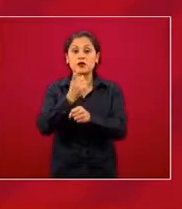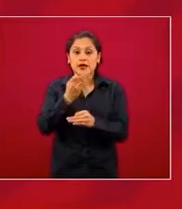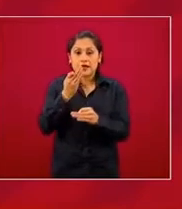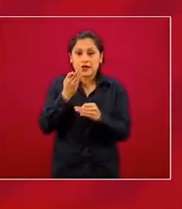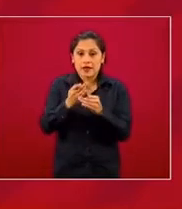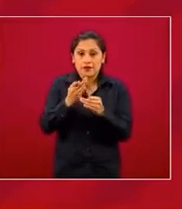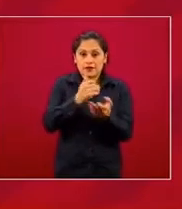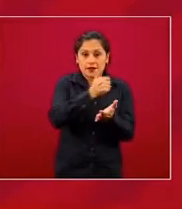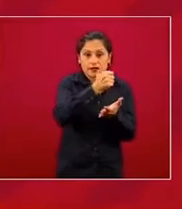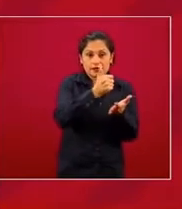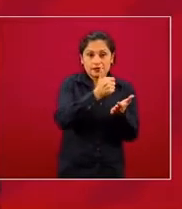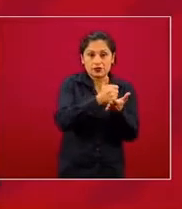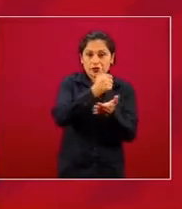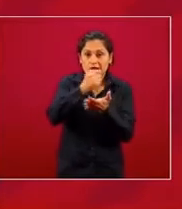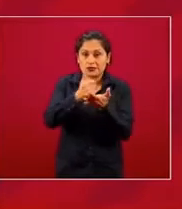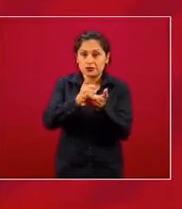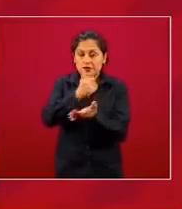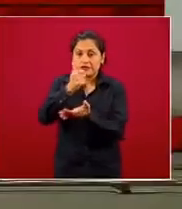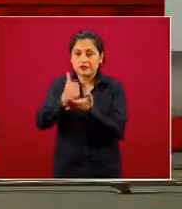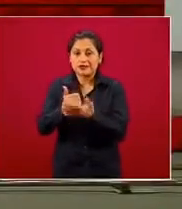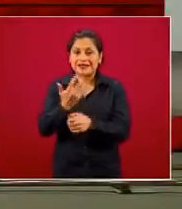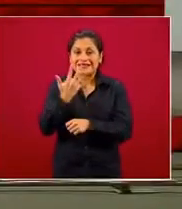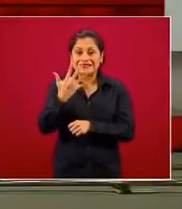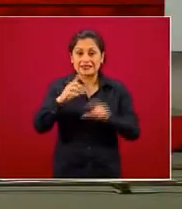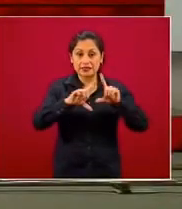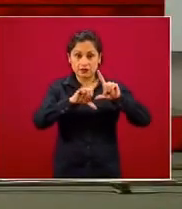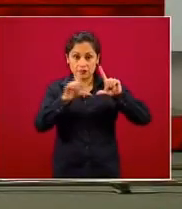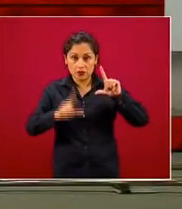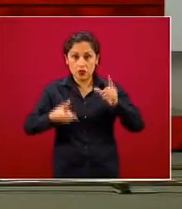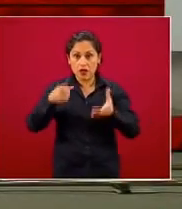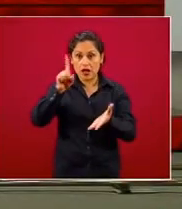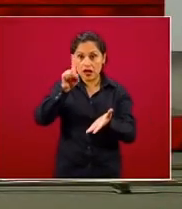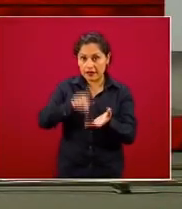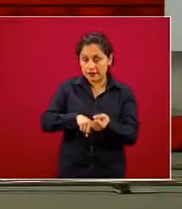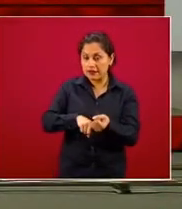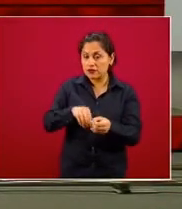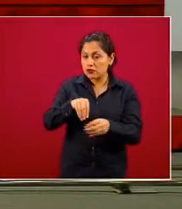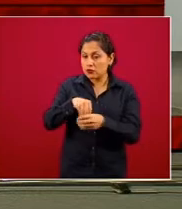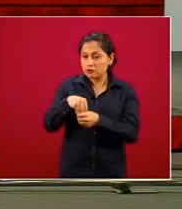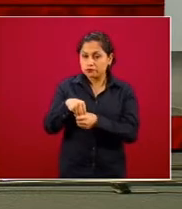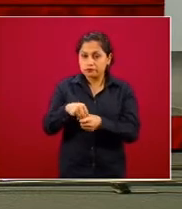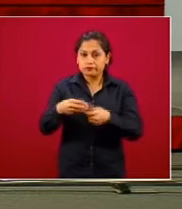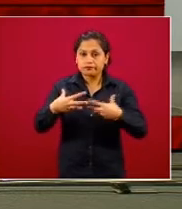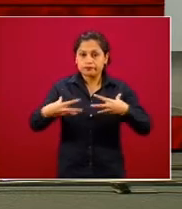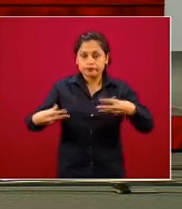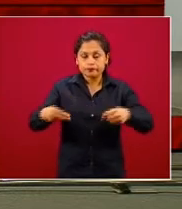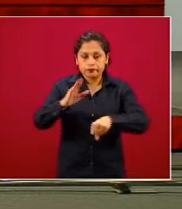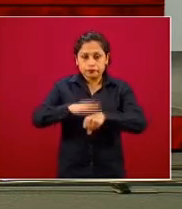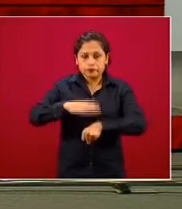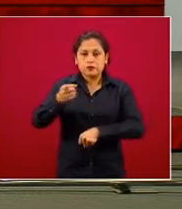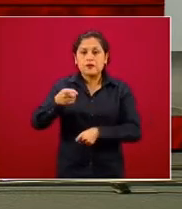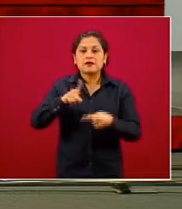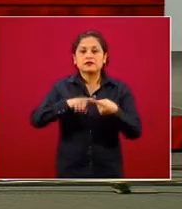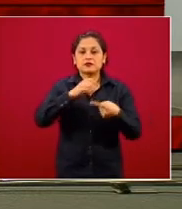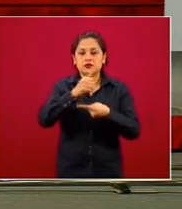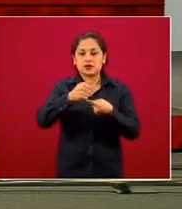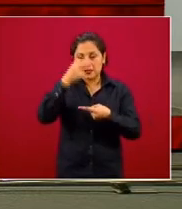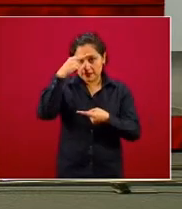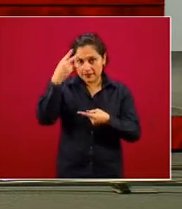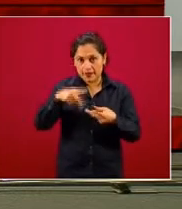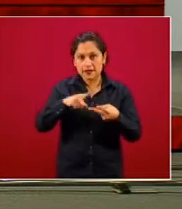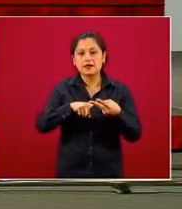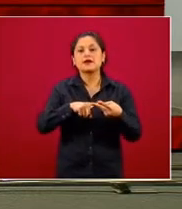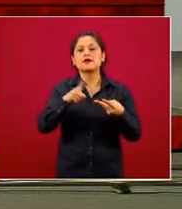cinco who ciudades have their highest rate con mayor contagious rate: intensidad de transmisión: Mexico, la Ciudad de Villahermosa, México, Tabasco, Villahermosa, Cancún, Tabasco, Sinaloa, and Cancún, Tijuana.